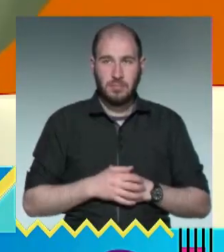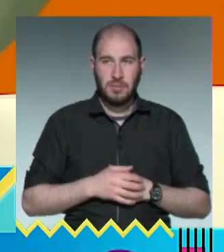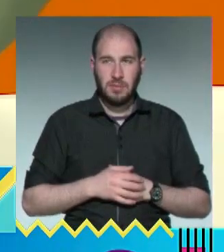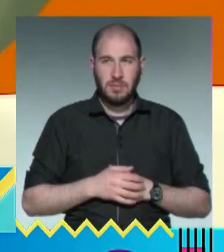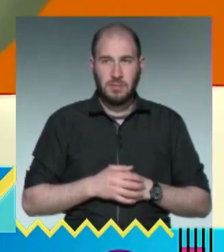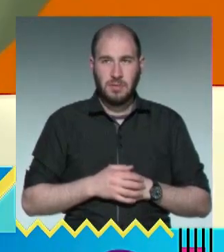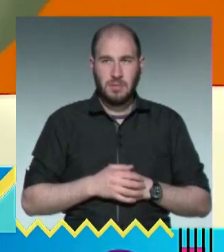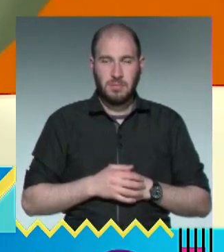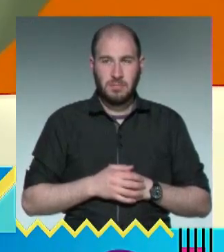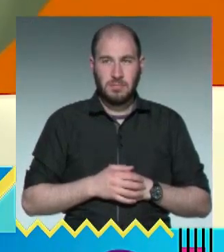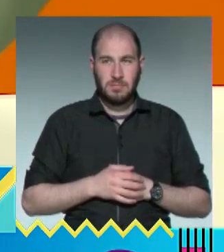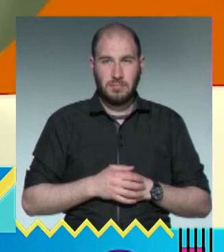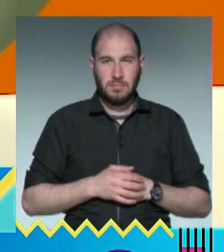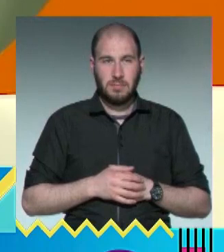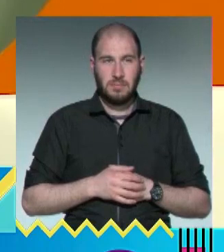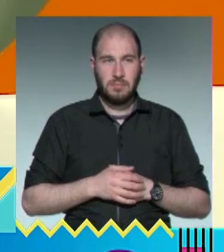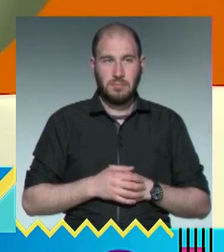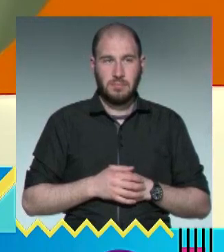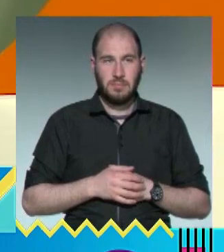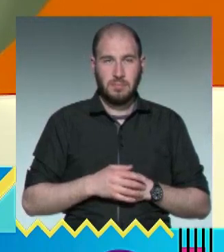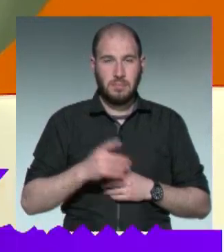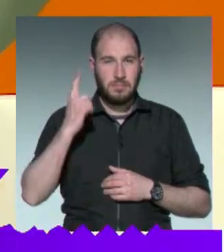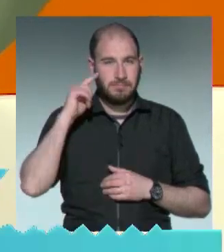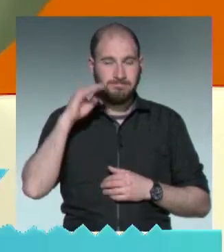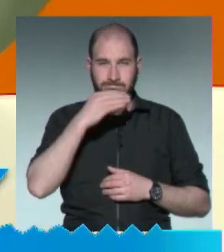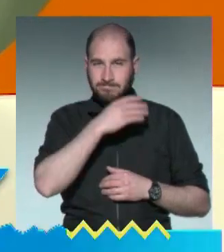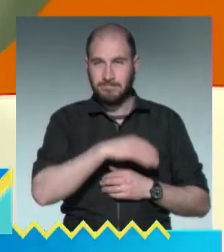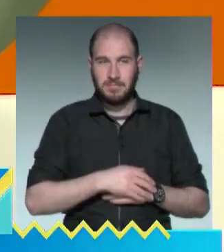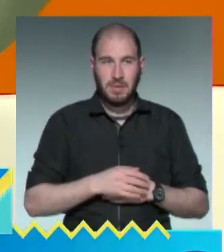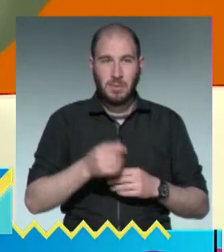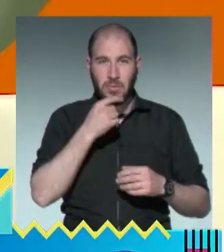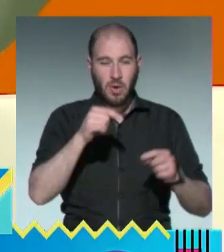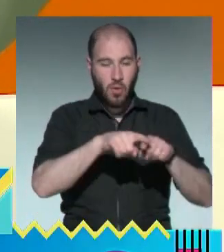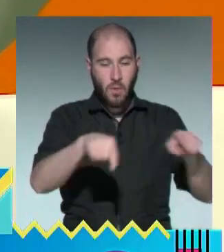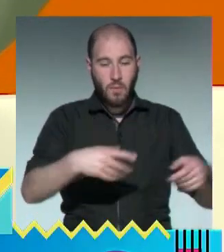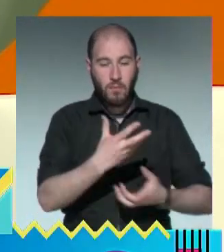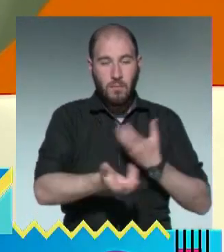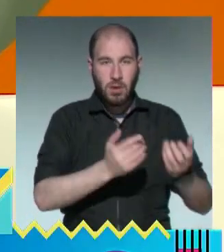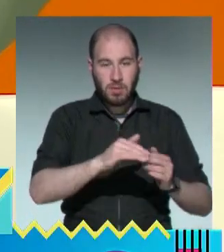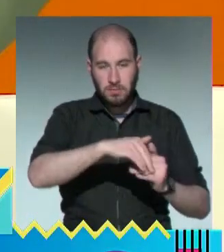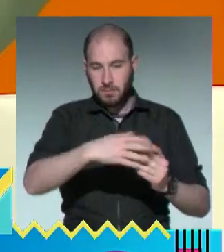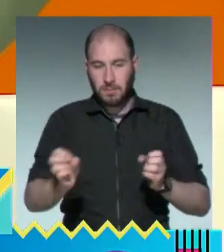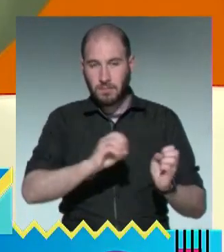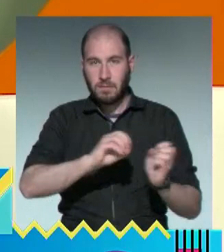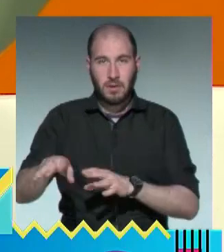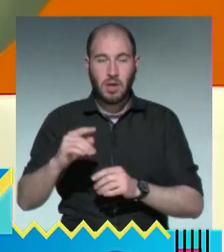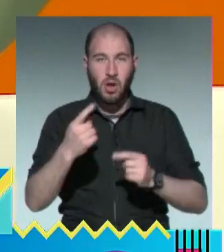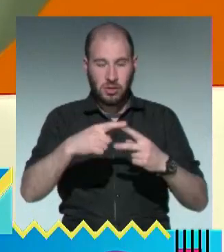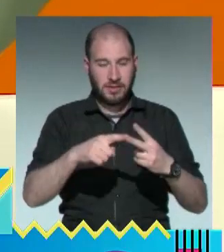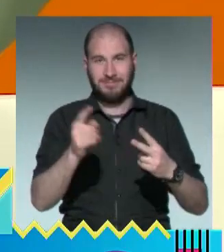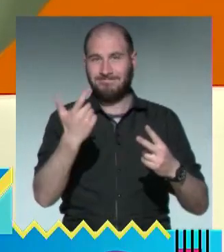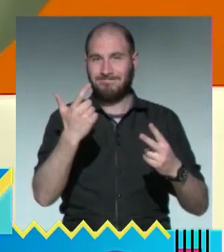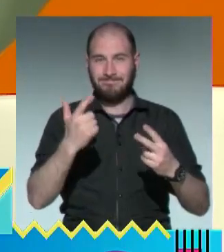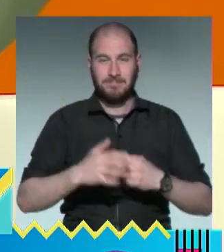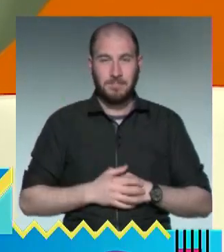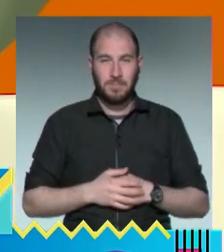originó incendio o un fuego en un lote, no pase al menos al lote de al lado, o sea, quede dentro de ese lote. Ninguna de las dos cosas se hace, o sea,